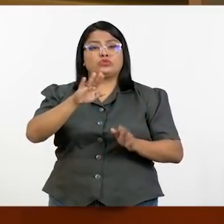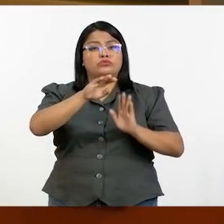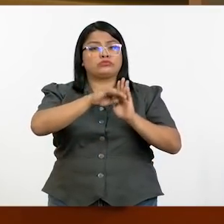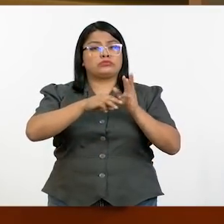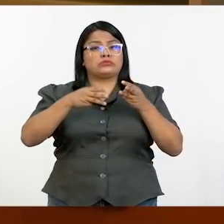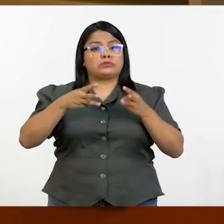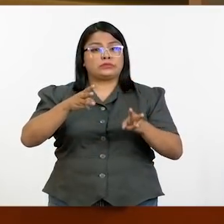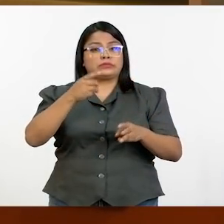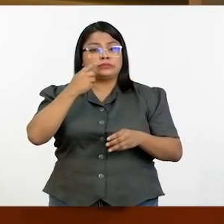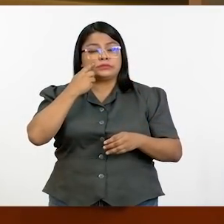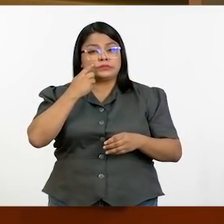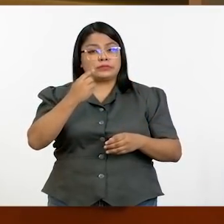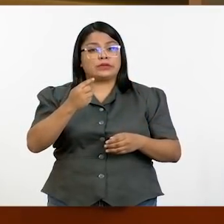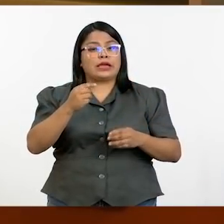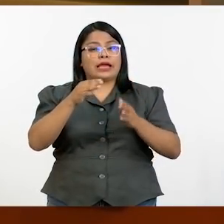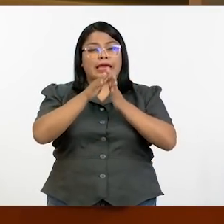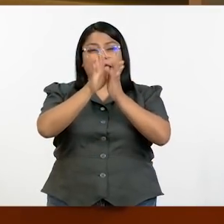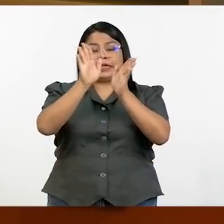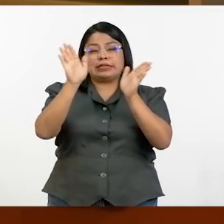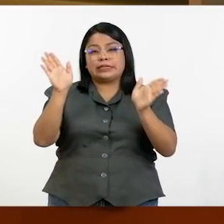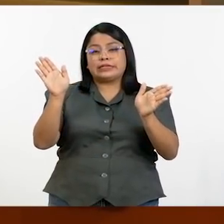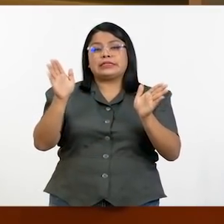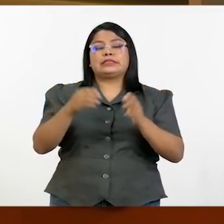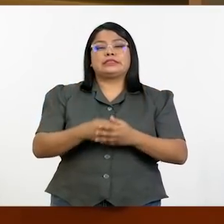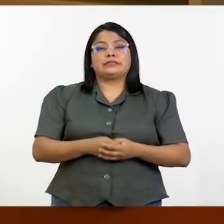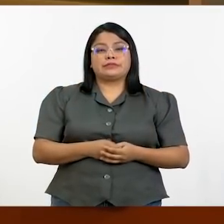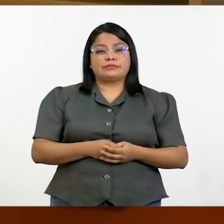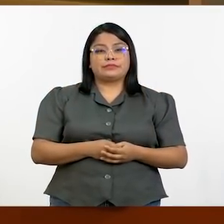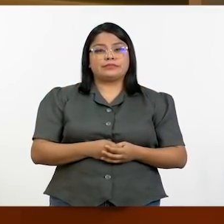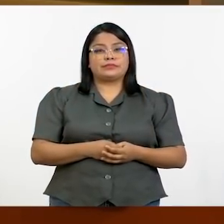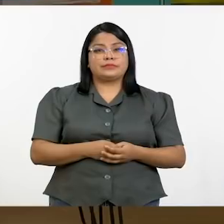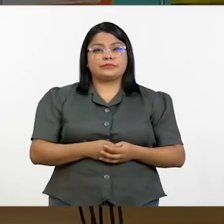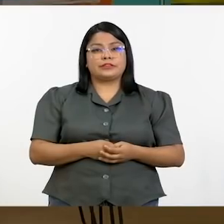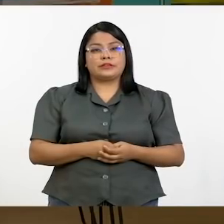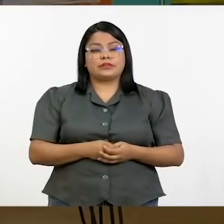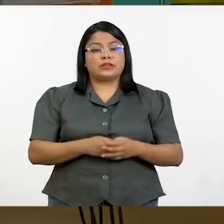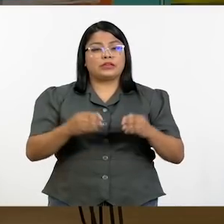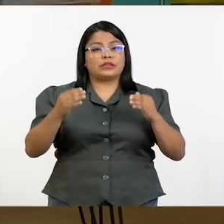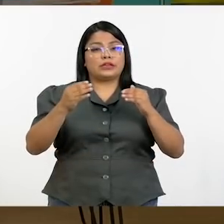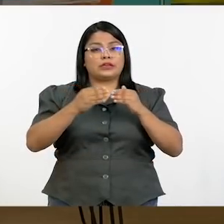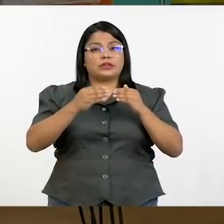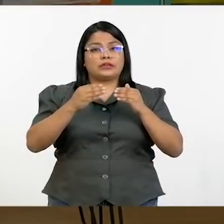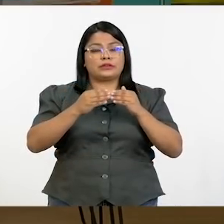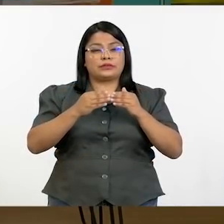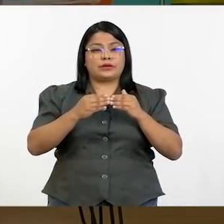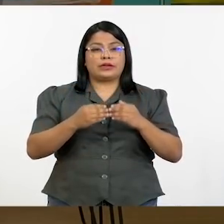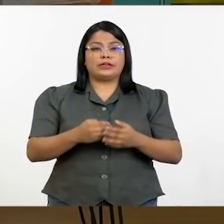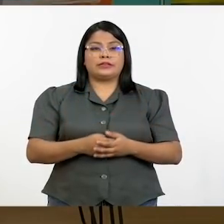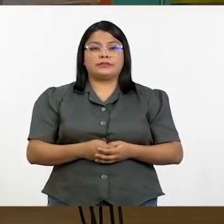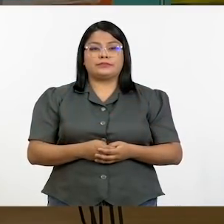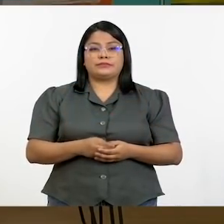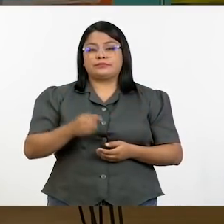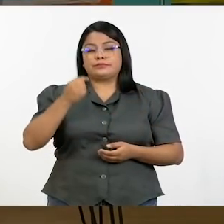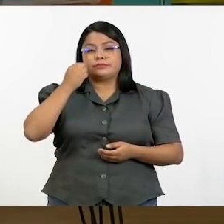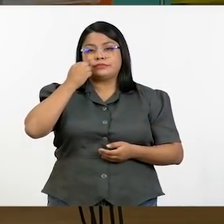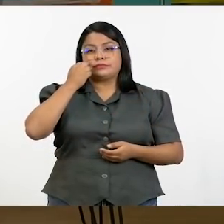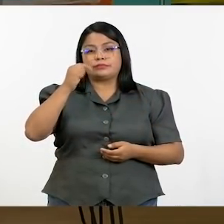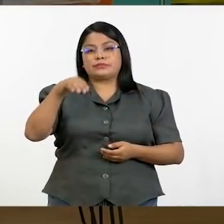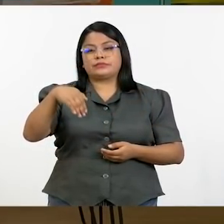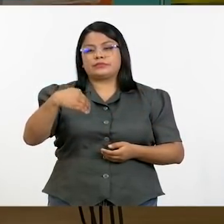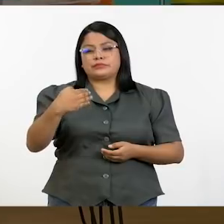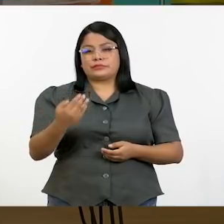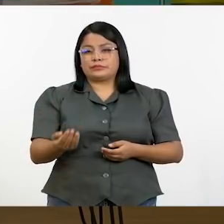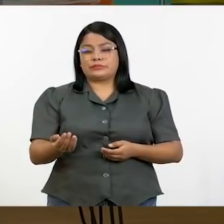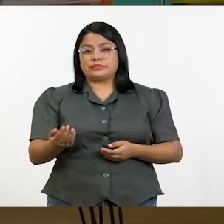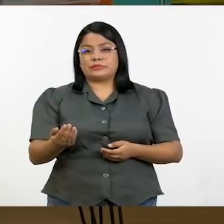su guía, en este encontraremos las generalidades de la misma. Además, Paola, vamos a encontrar